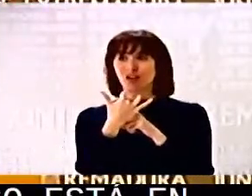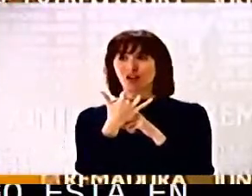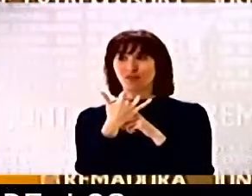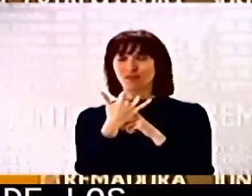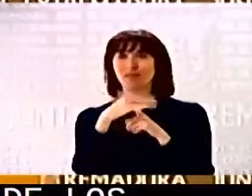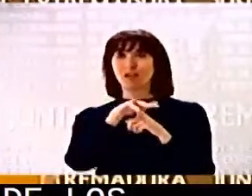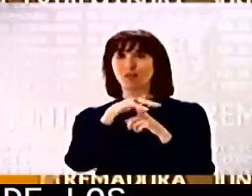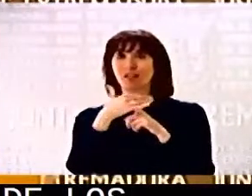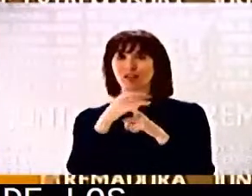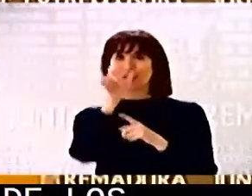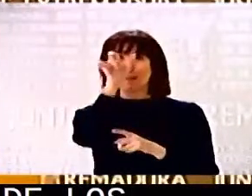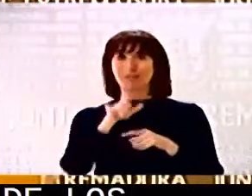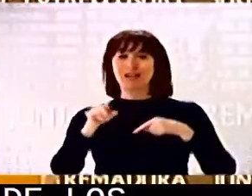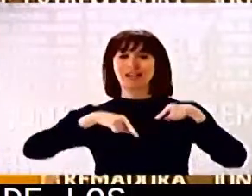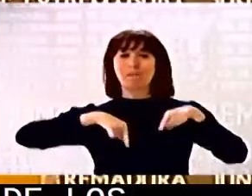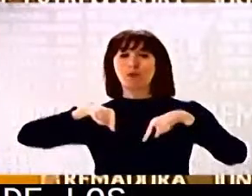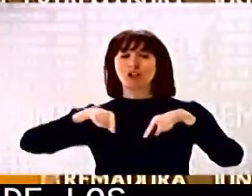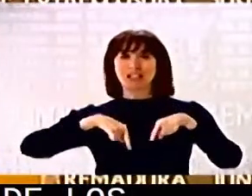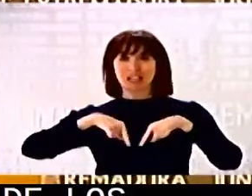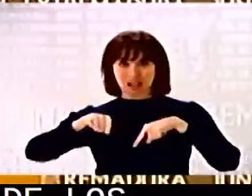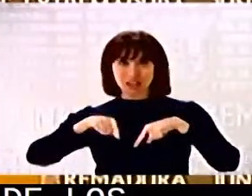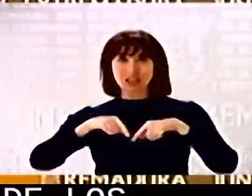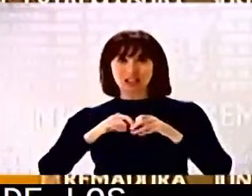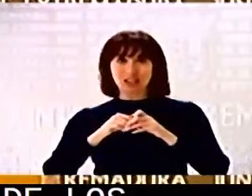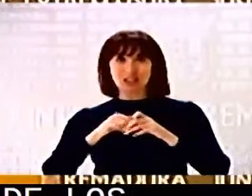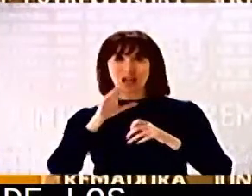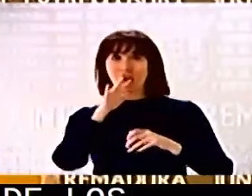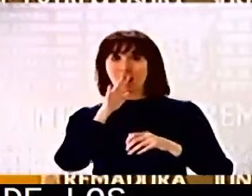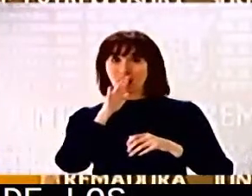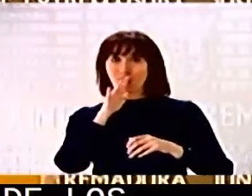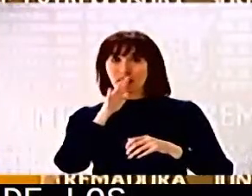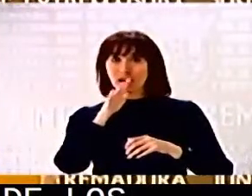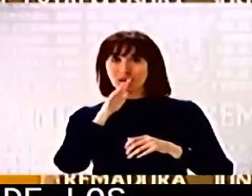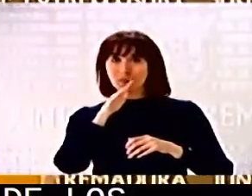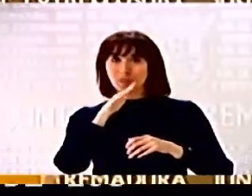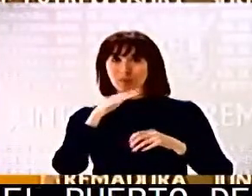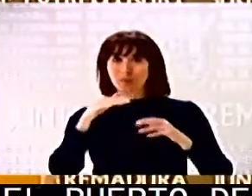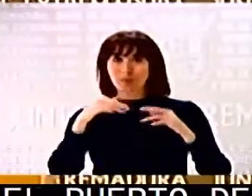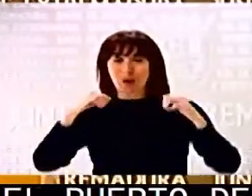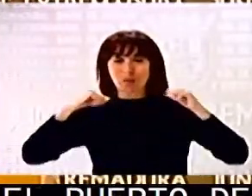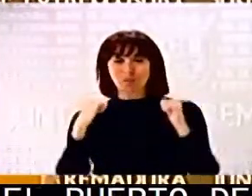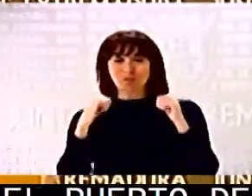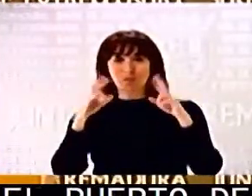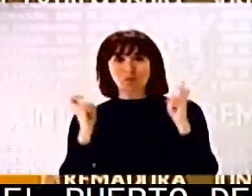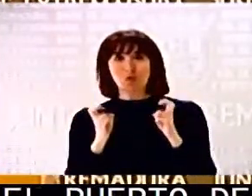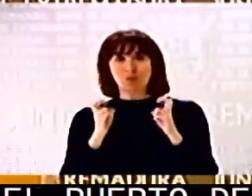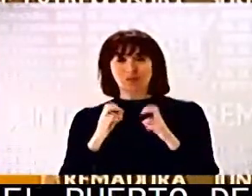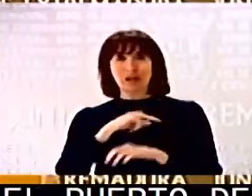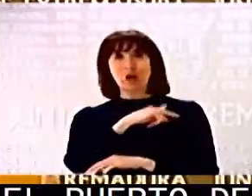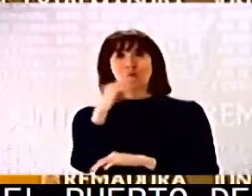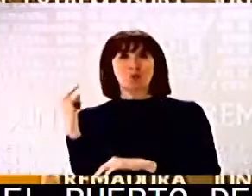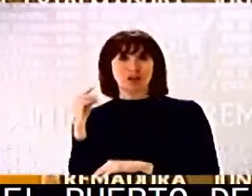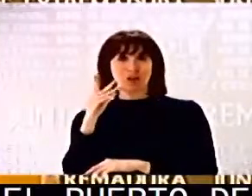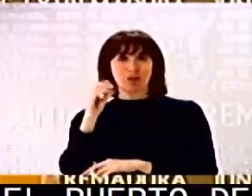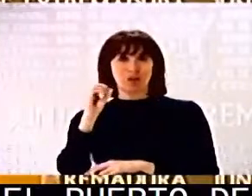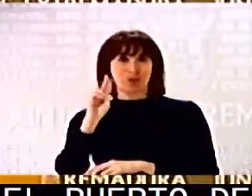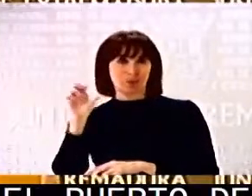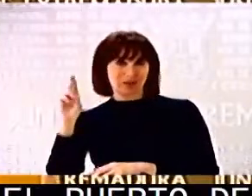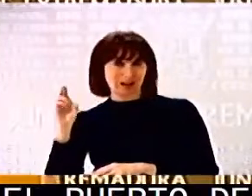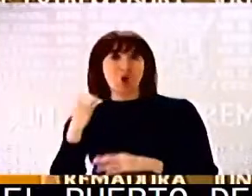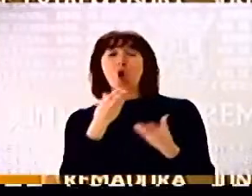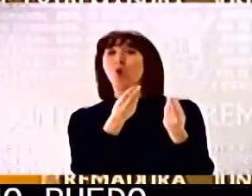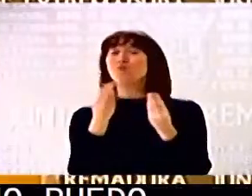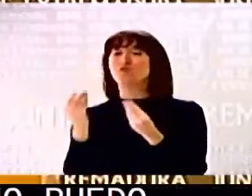transportistas que están atrapados en el puerto de Dover. Muchos de ellos son extremeños, no puedo